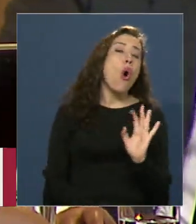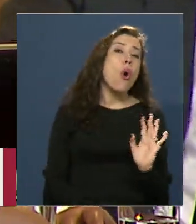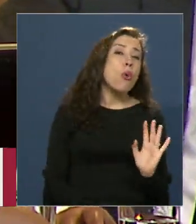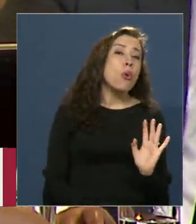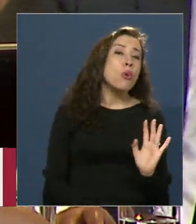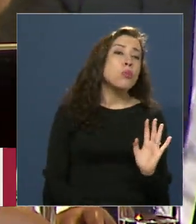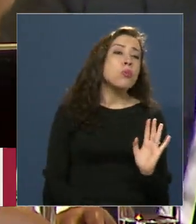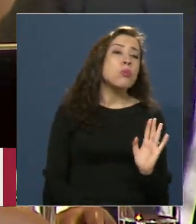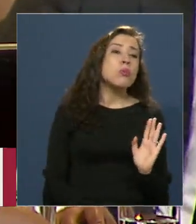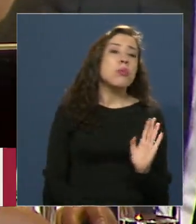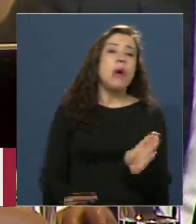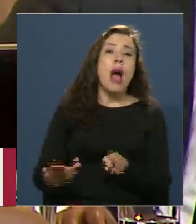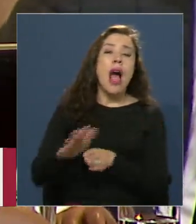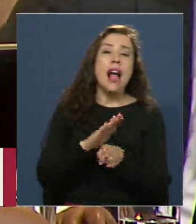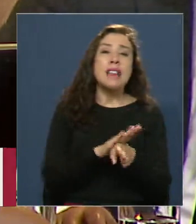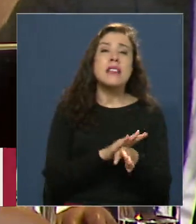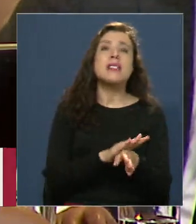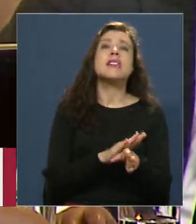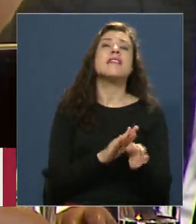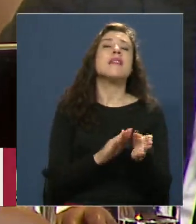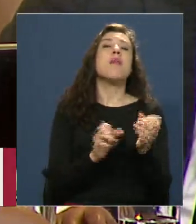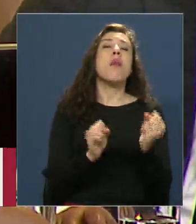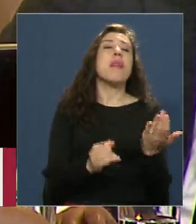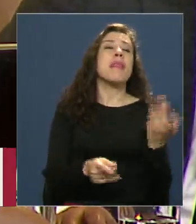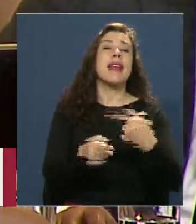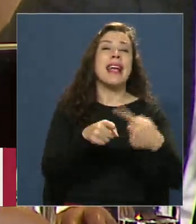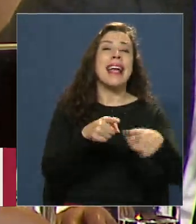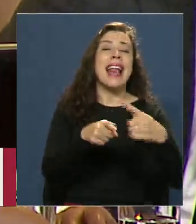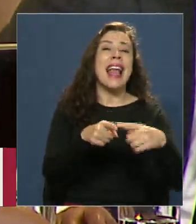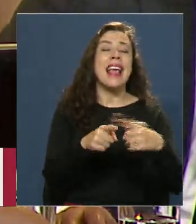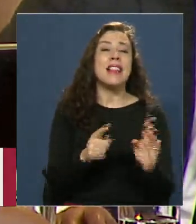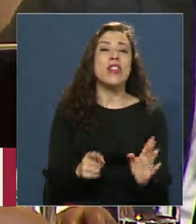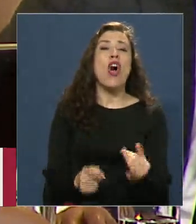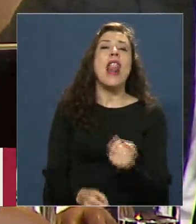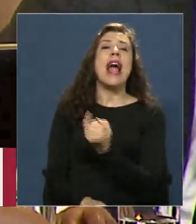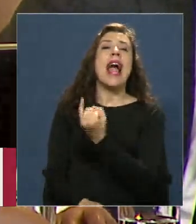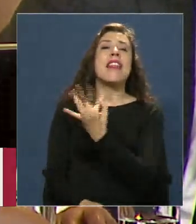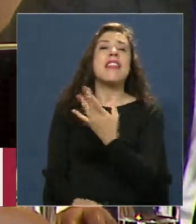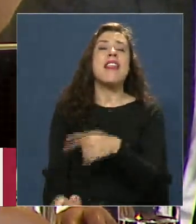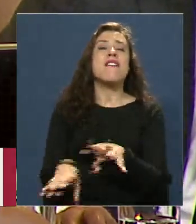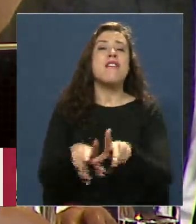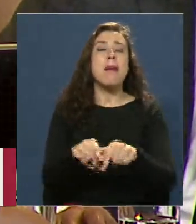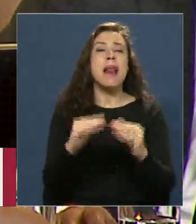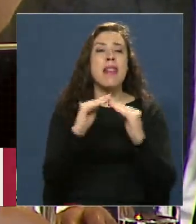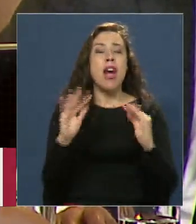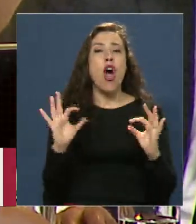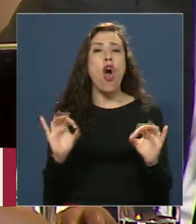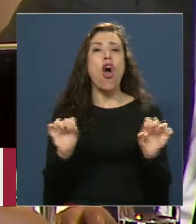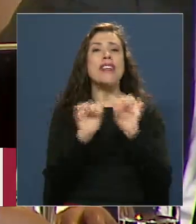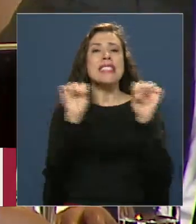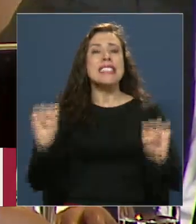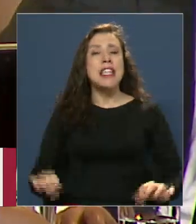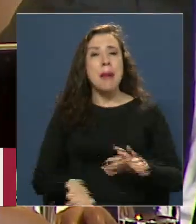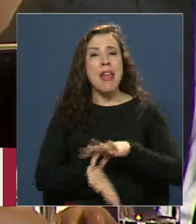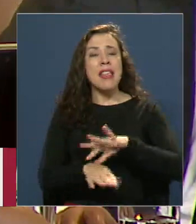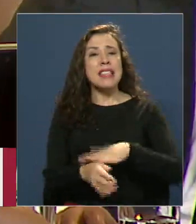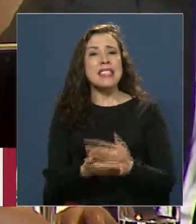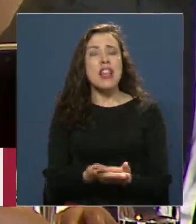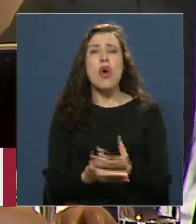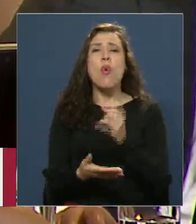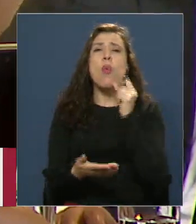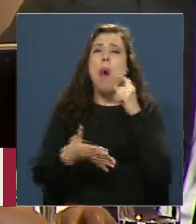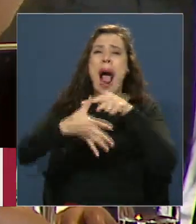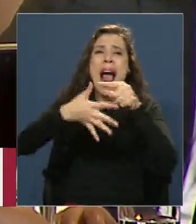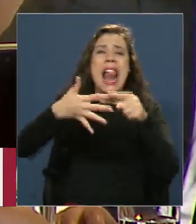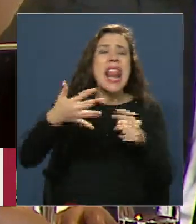por el acceso a bienes o créditos? ¿Por el número de integrantes del hogar? ¿Será por su sistema de salud? ¿Cuáles son